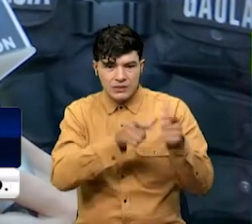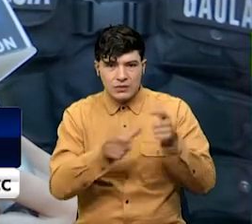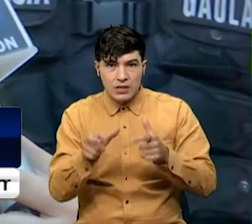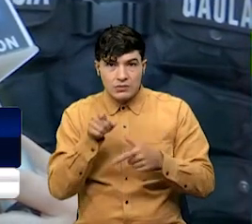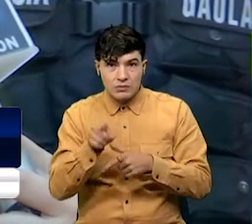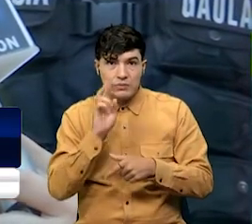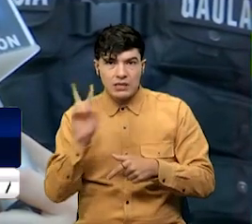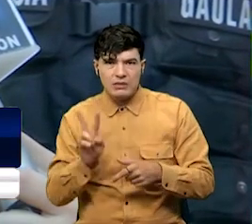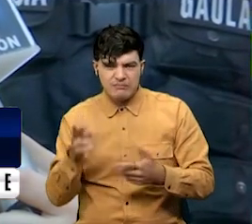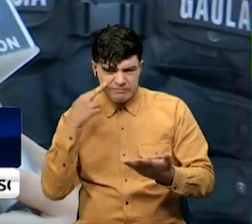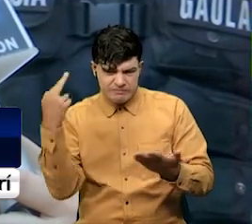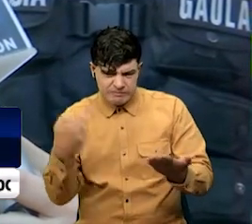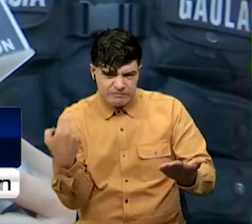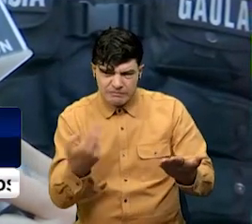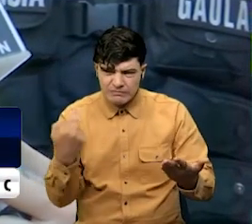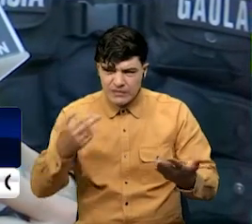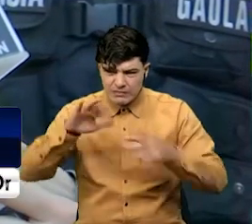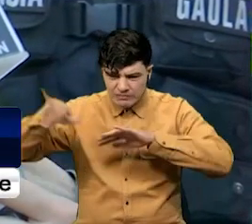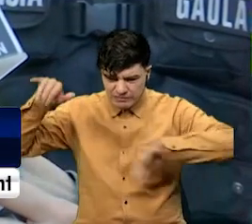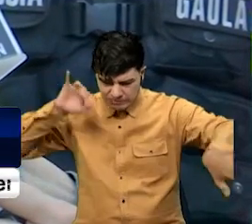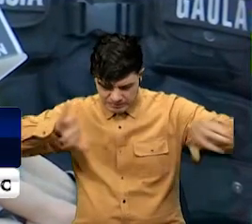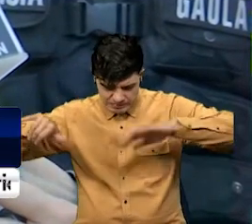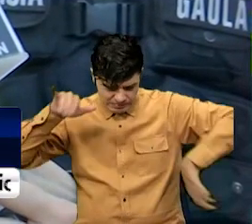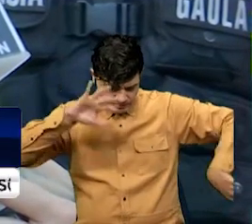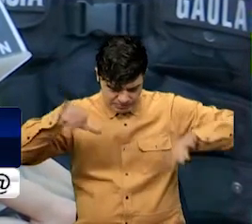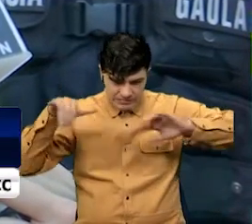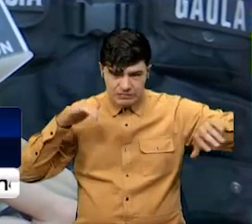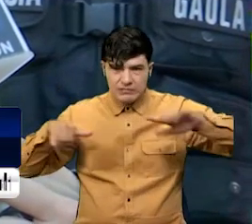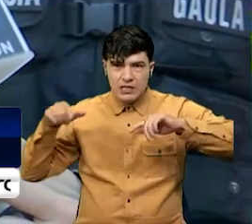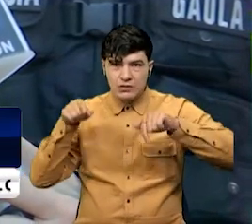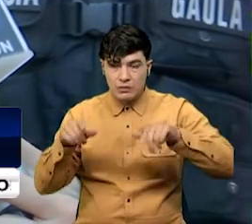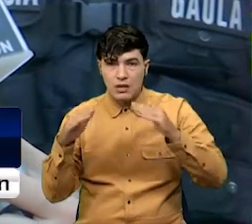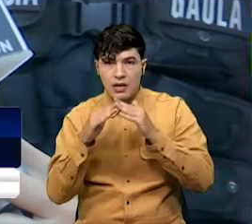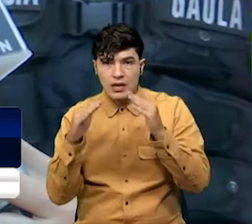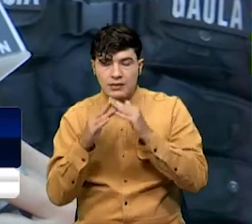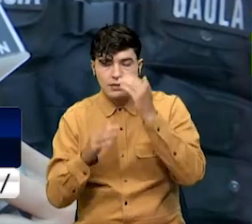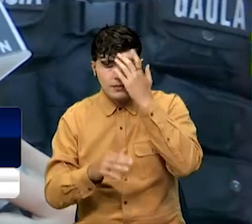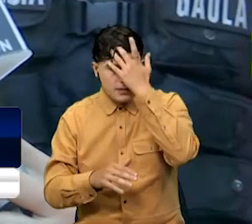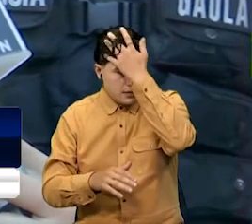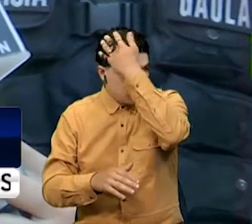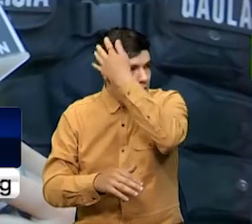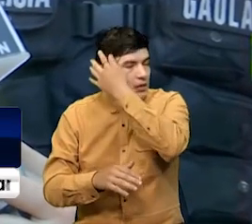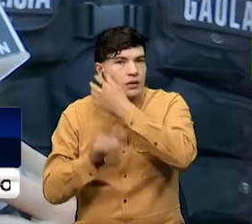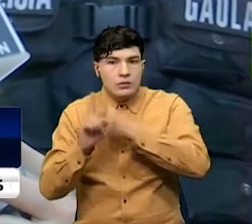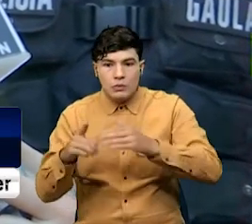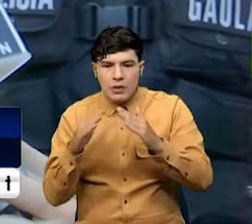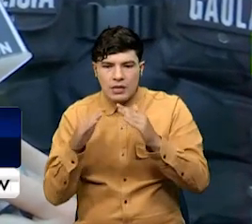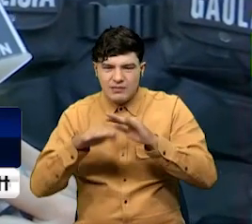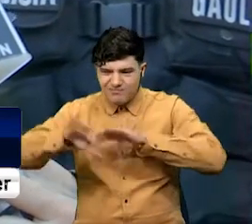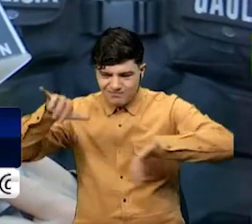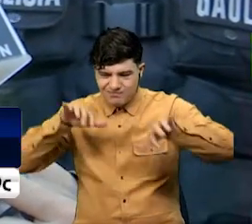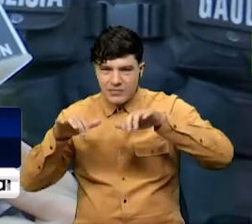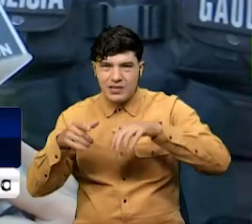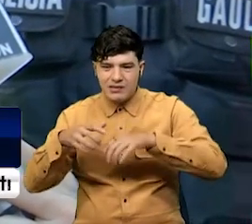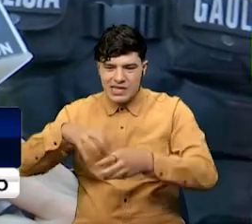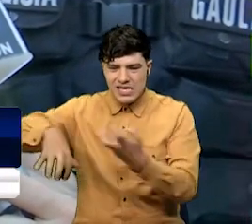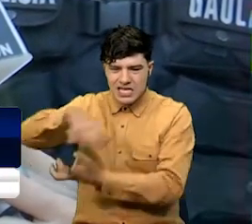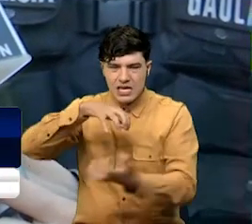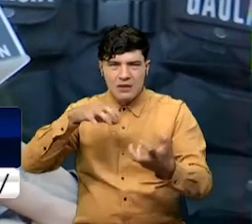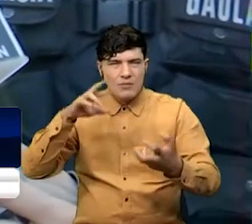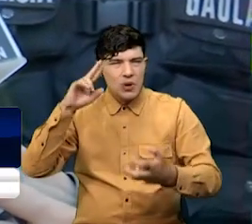cosas hay alteración de la organización que tenía en su habitación y por lo tanto podría hacer